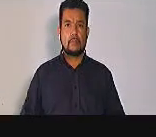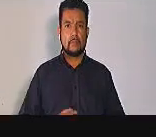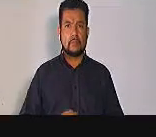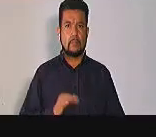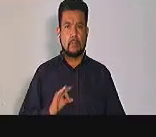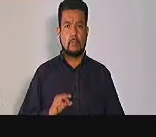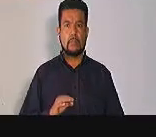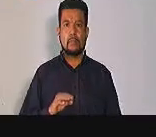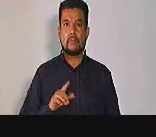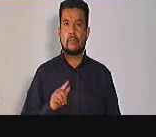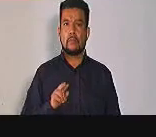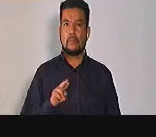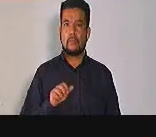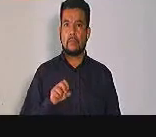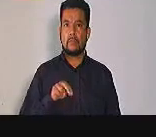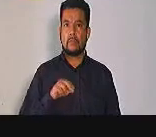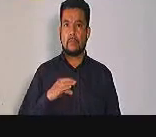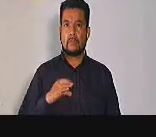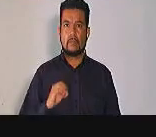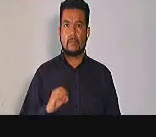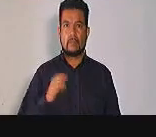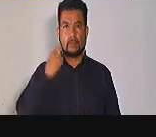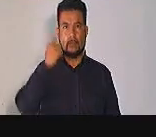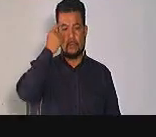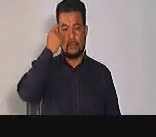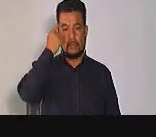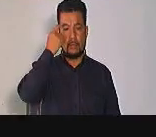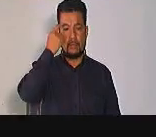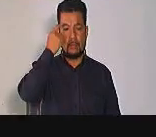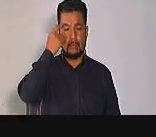sí, copiado. Franco Agudelo César Eugenio.